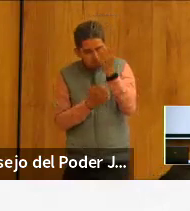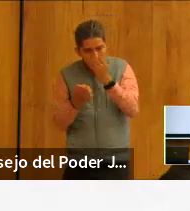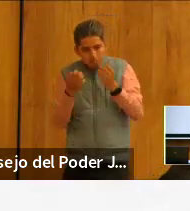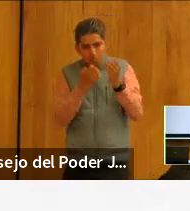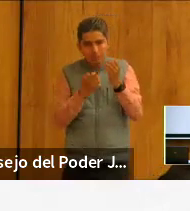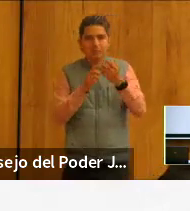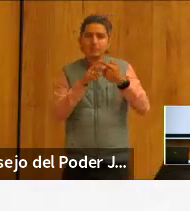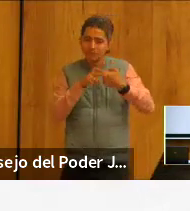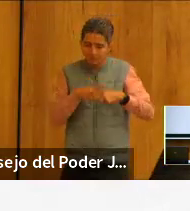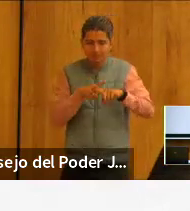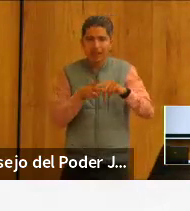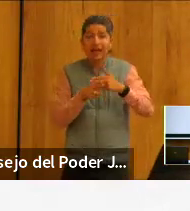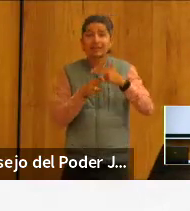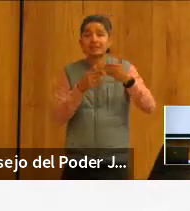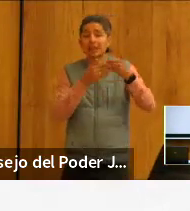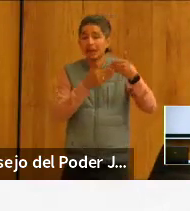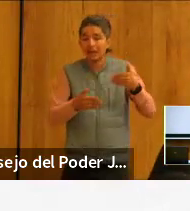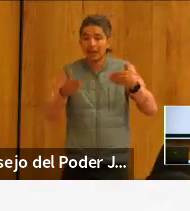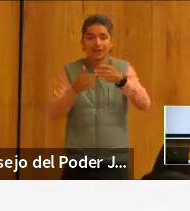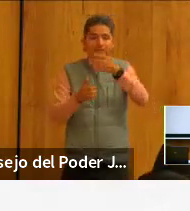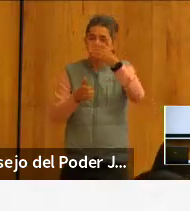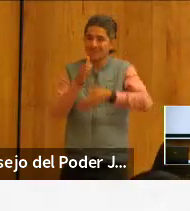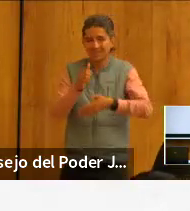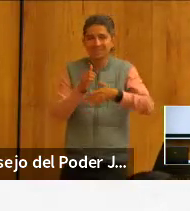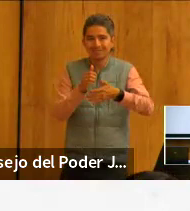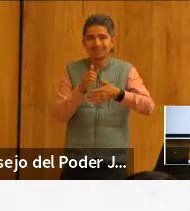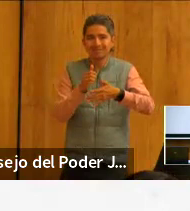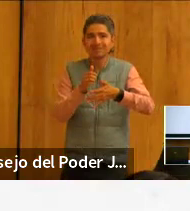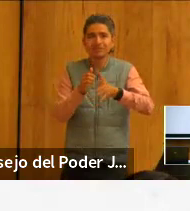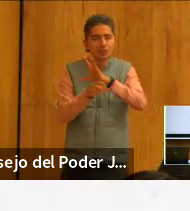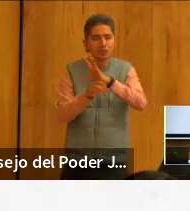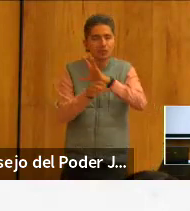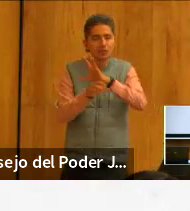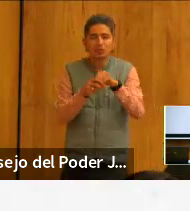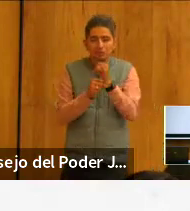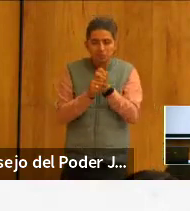desde el inicio hasta el final de todo el procedimiento familiar.